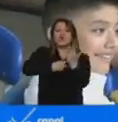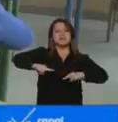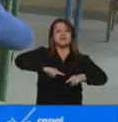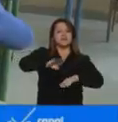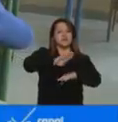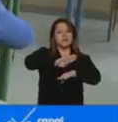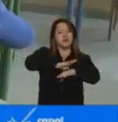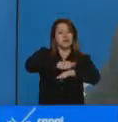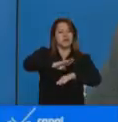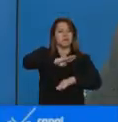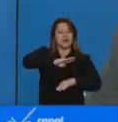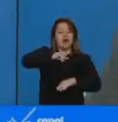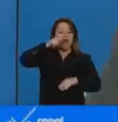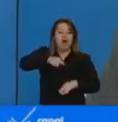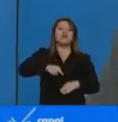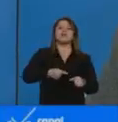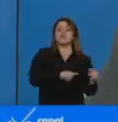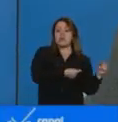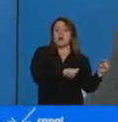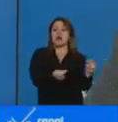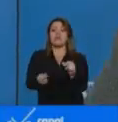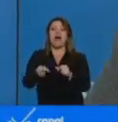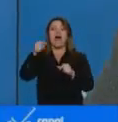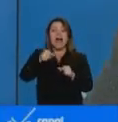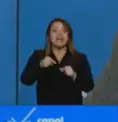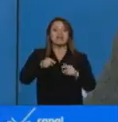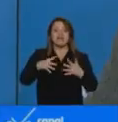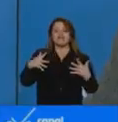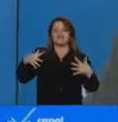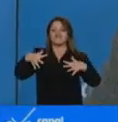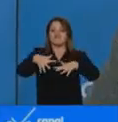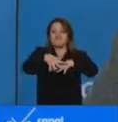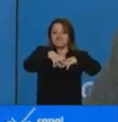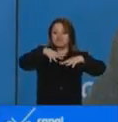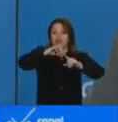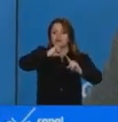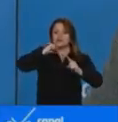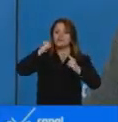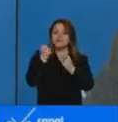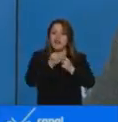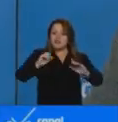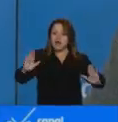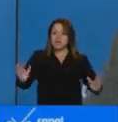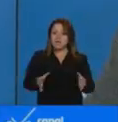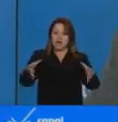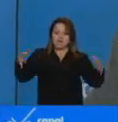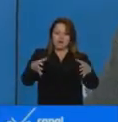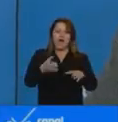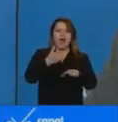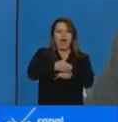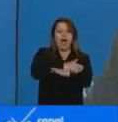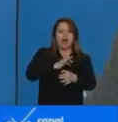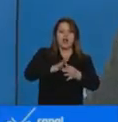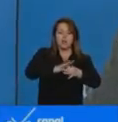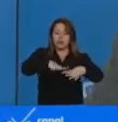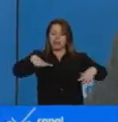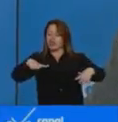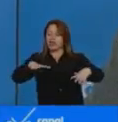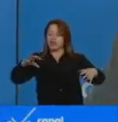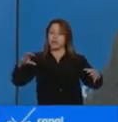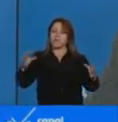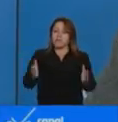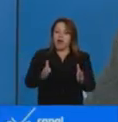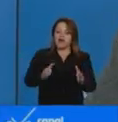concesión. Los colegios demostraron que crearon tejido social, que redujeron no solamente pues, temas de brechas en aprendizaje, sino